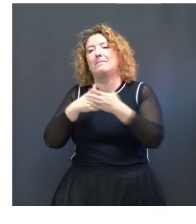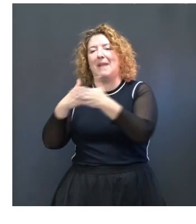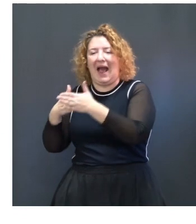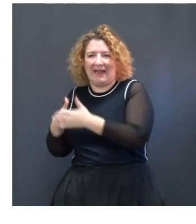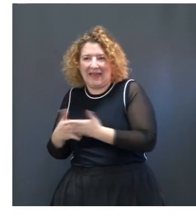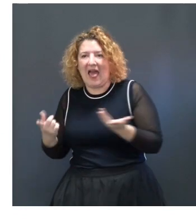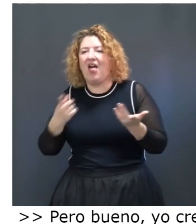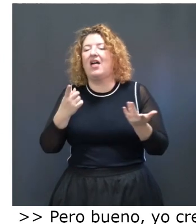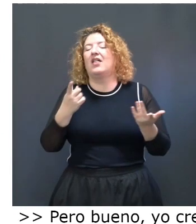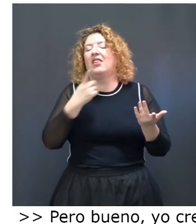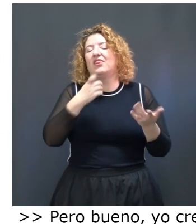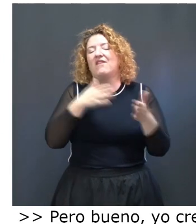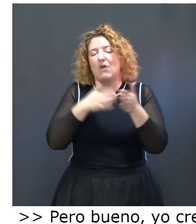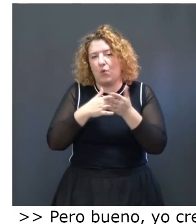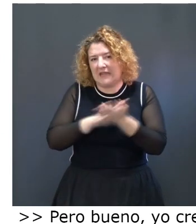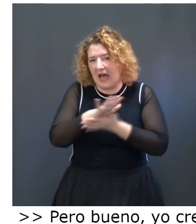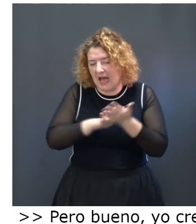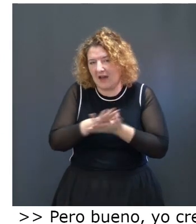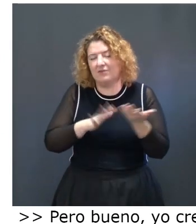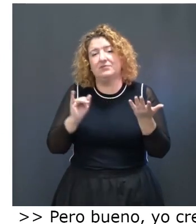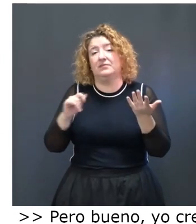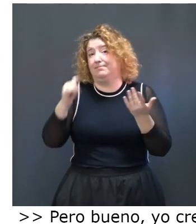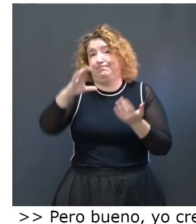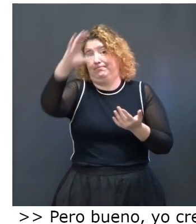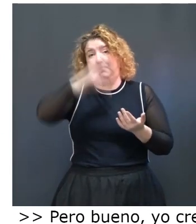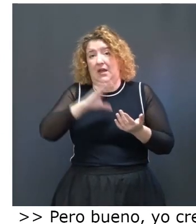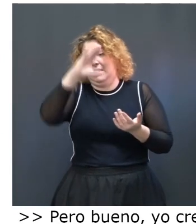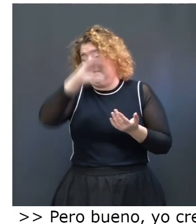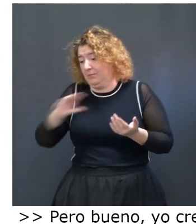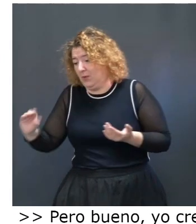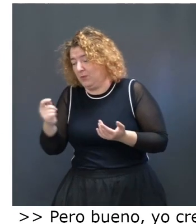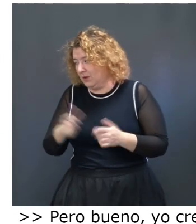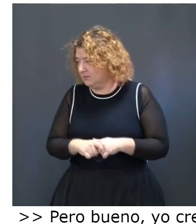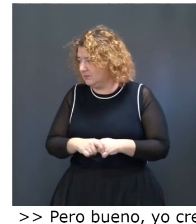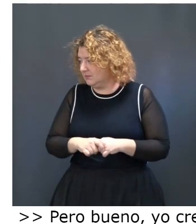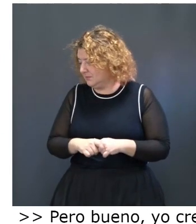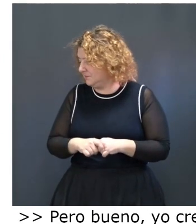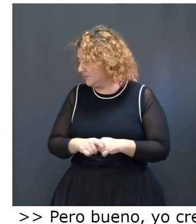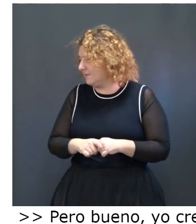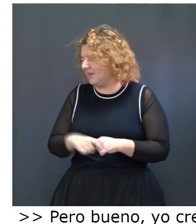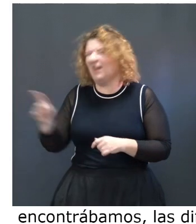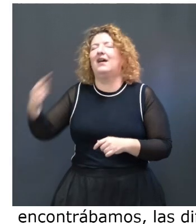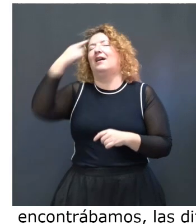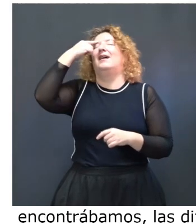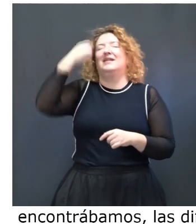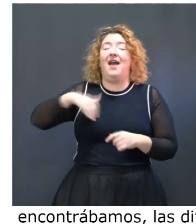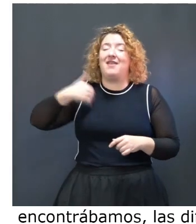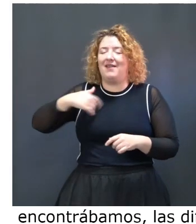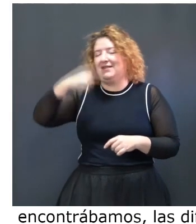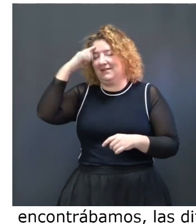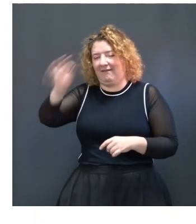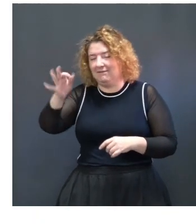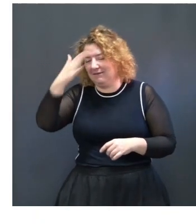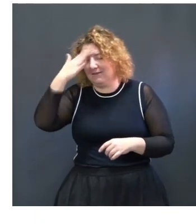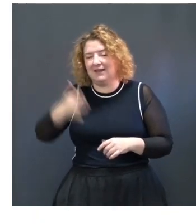las dificultades, el tema que hablabas de que se financia menos y se invierte menos. Ah, perdón. Ya me he acordado. El estudio